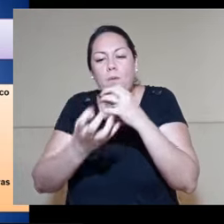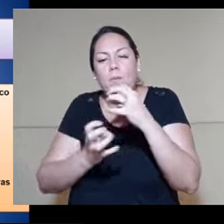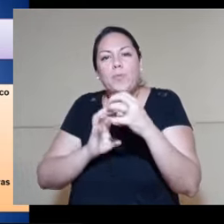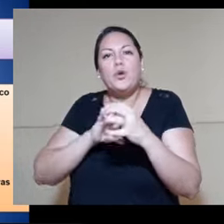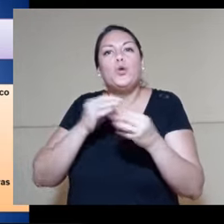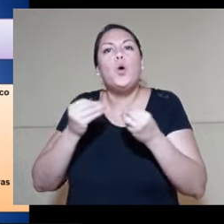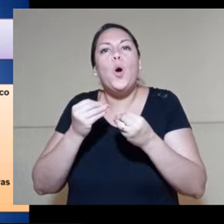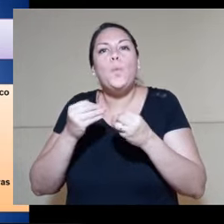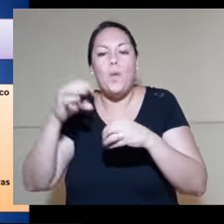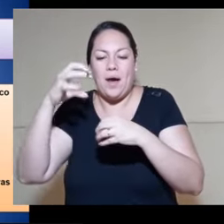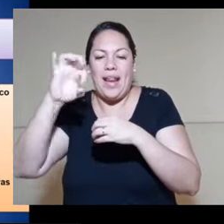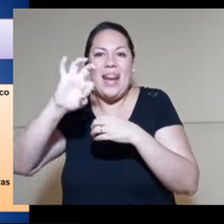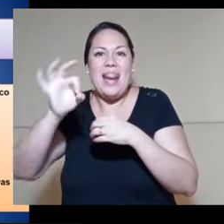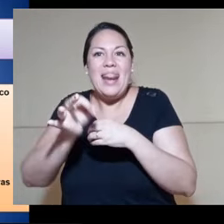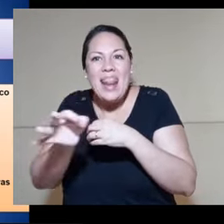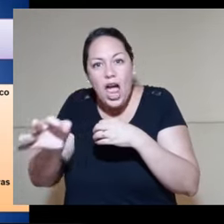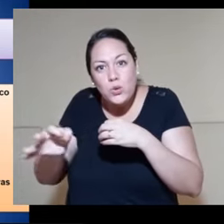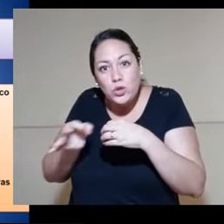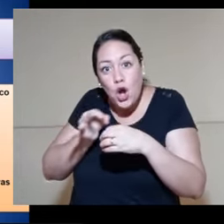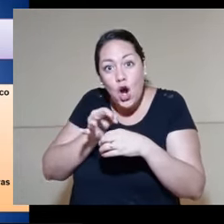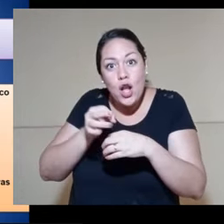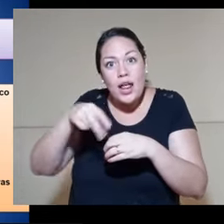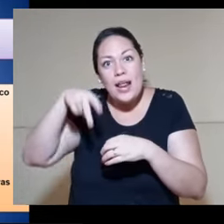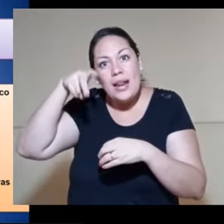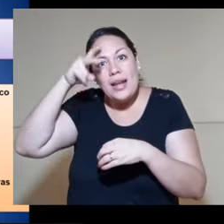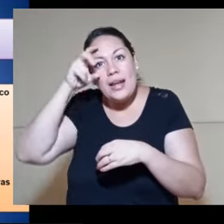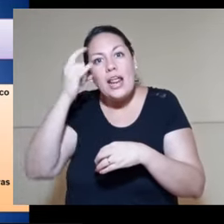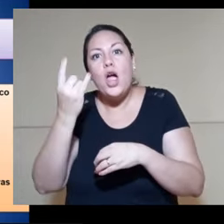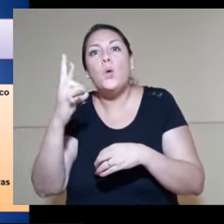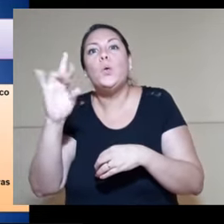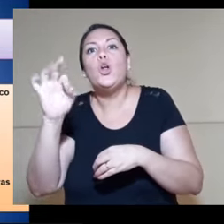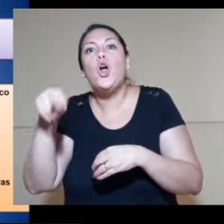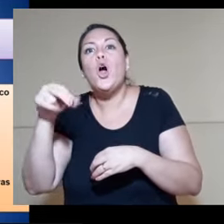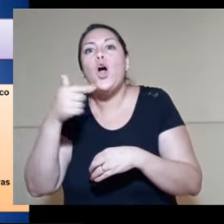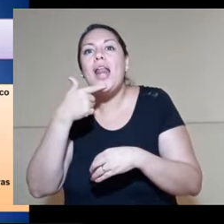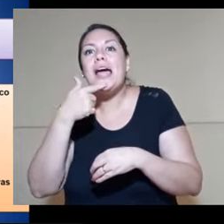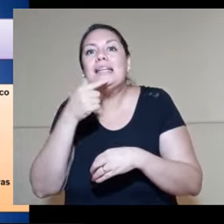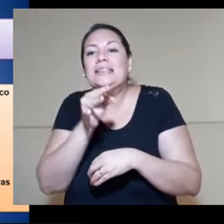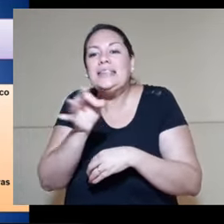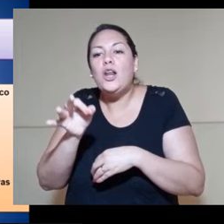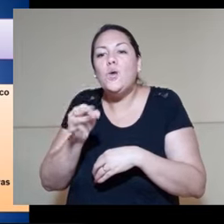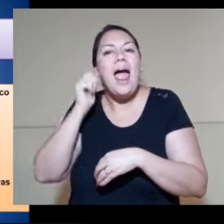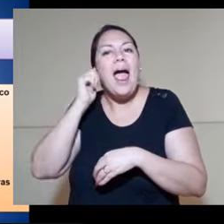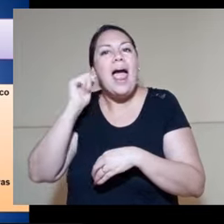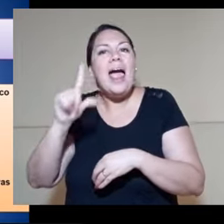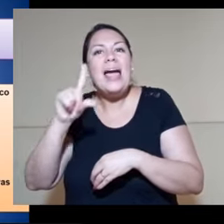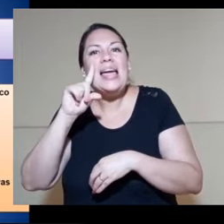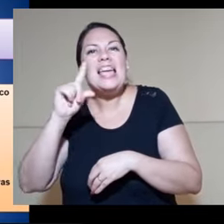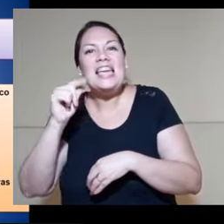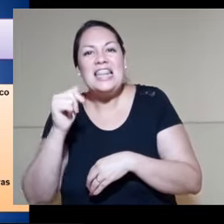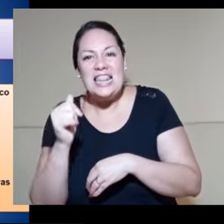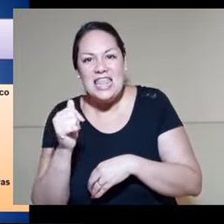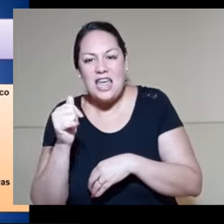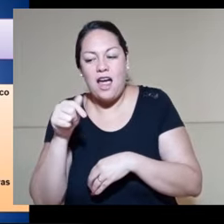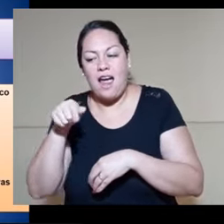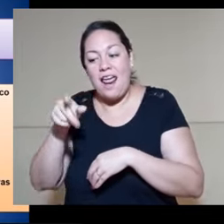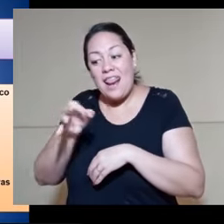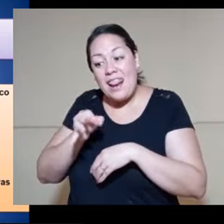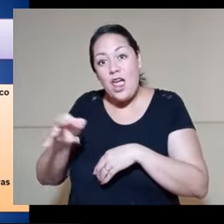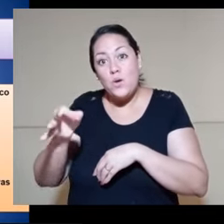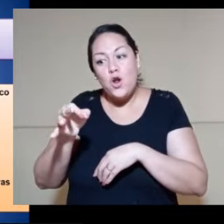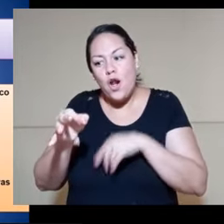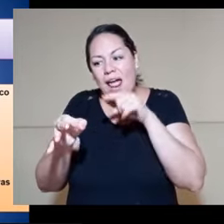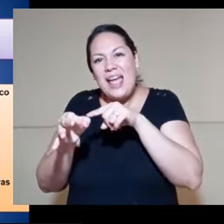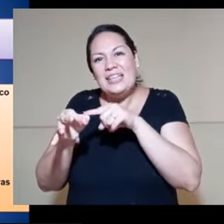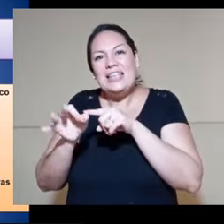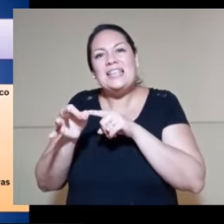está formado el tejido nervioso, que está formado por neuronas y por células de la glía. Acuérdense que entre una y